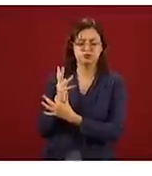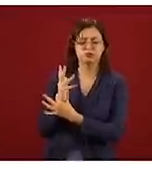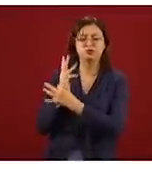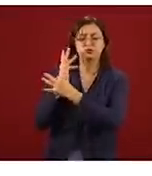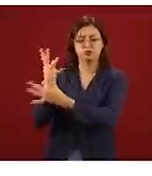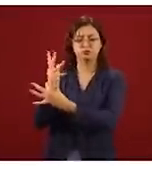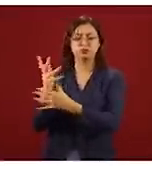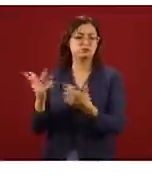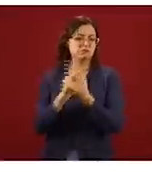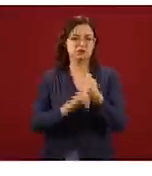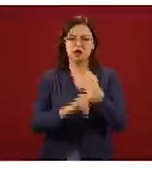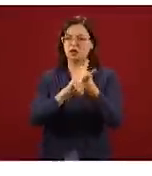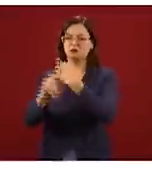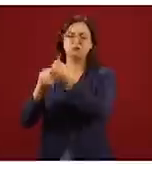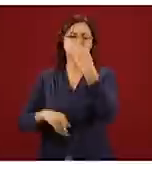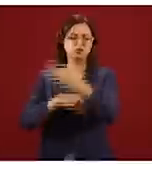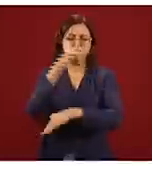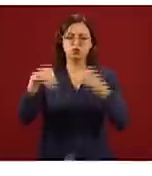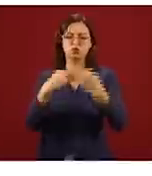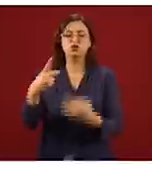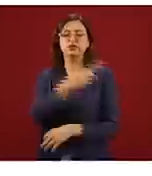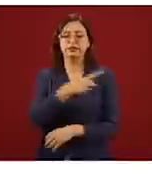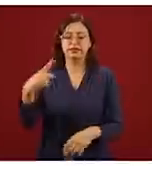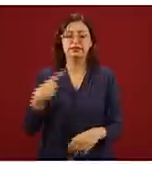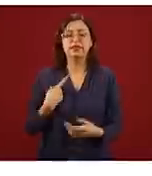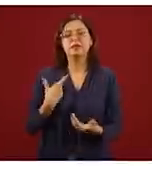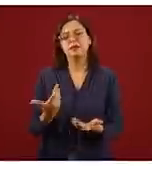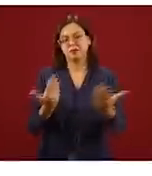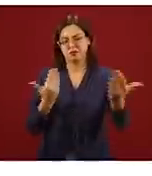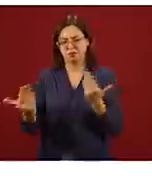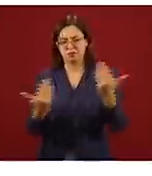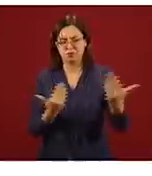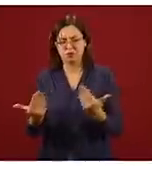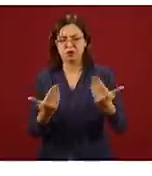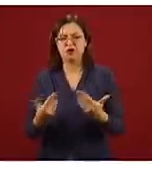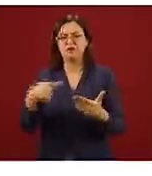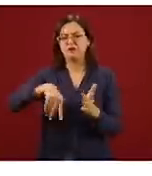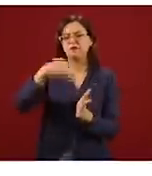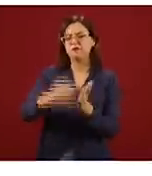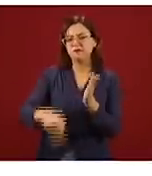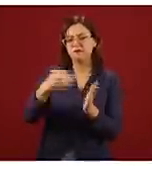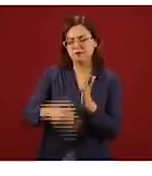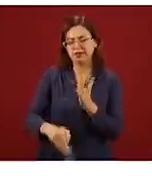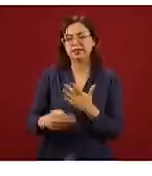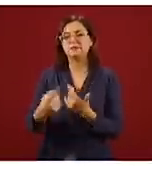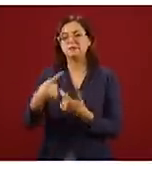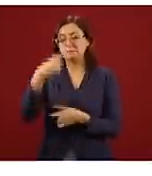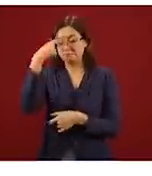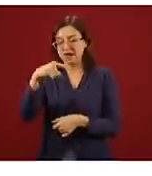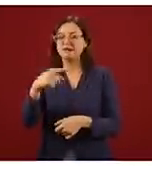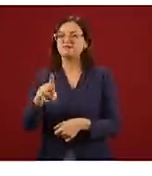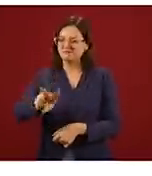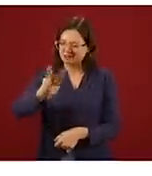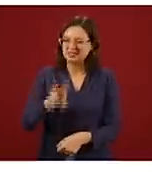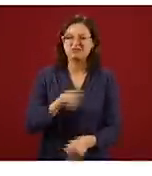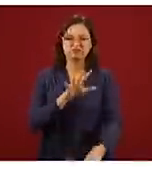reconoce para todos los países y que permite a los países tener una referencia de cuánto les falta para tener capacidad de